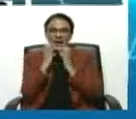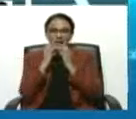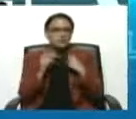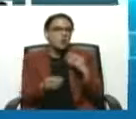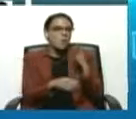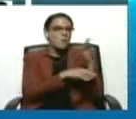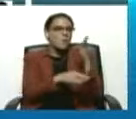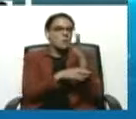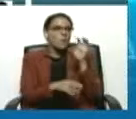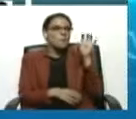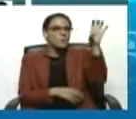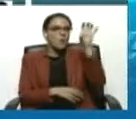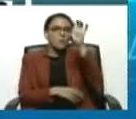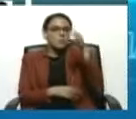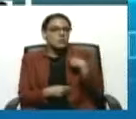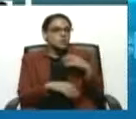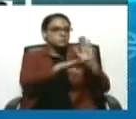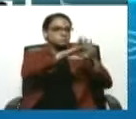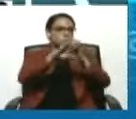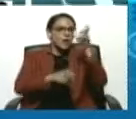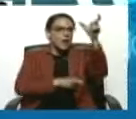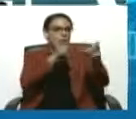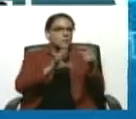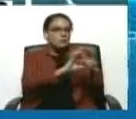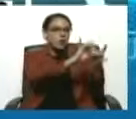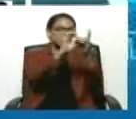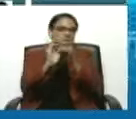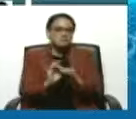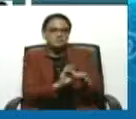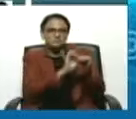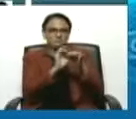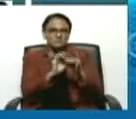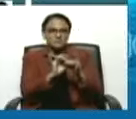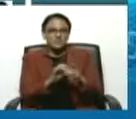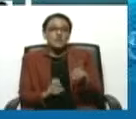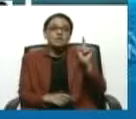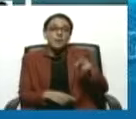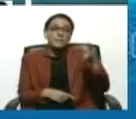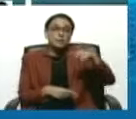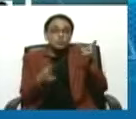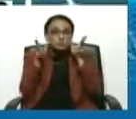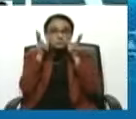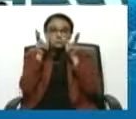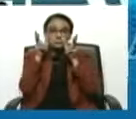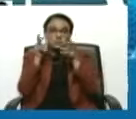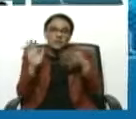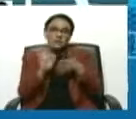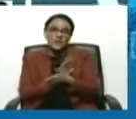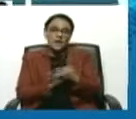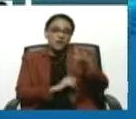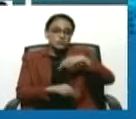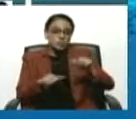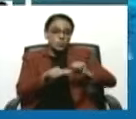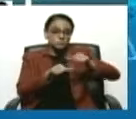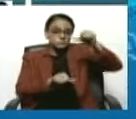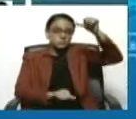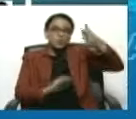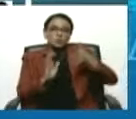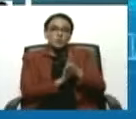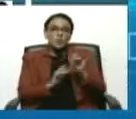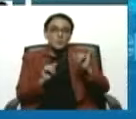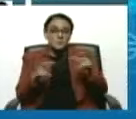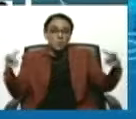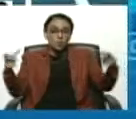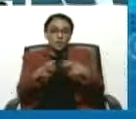pueblo para despertar a la gente, para unirla. Y estoy muy pendiente del desarrollo del Seminario Internacional